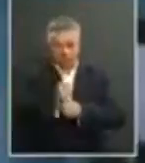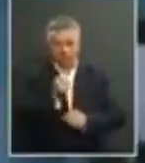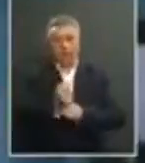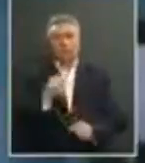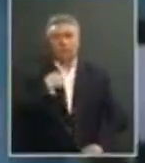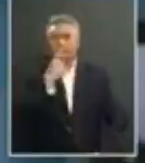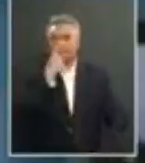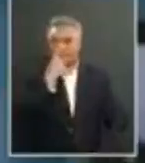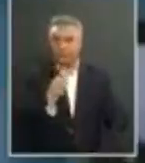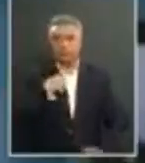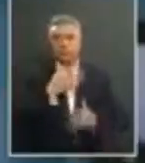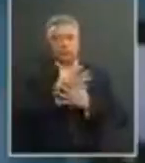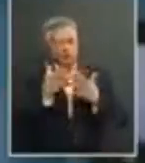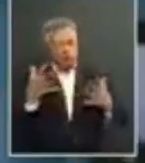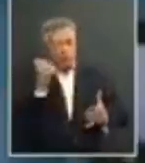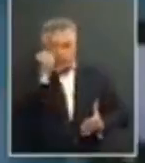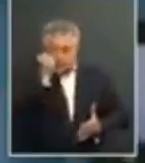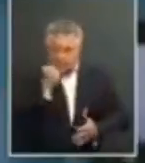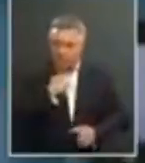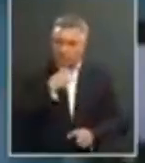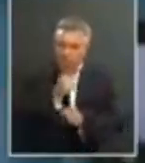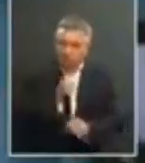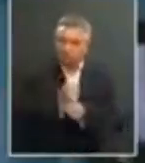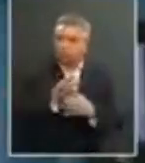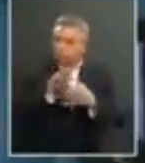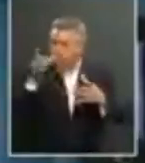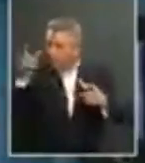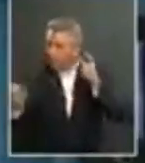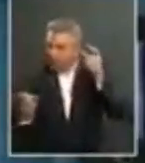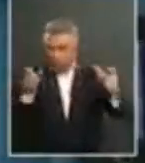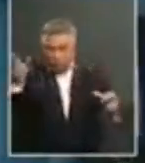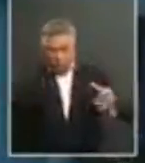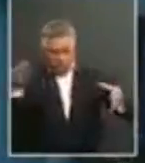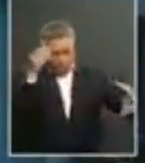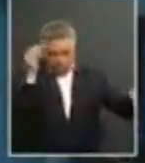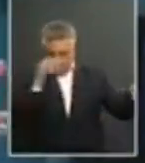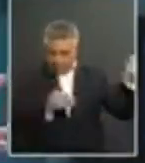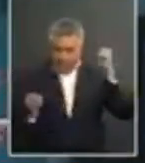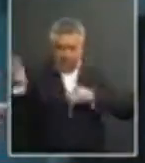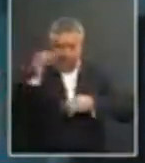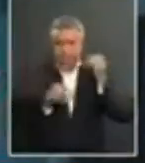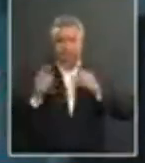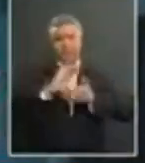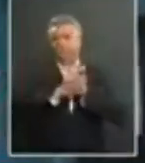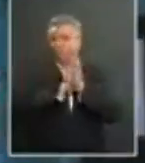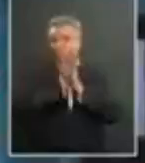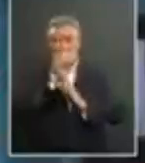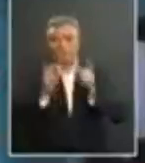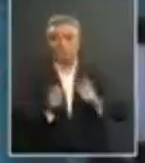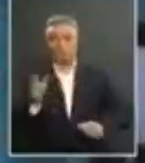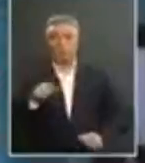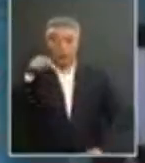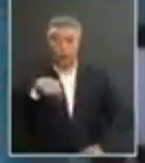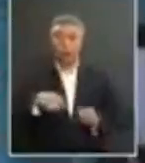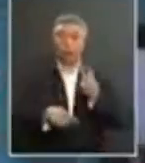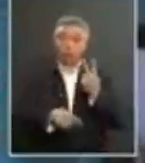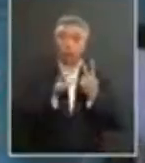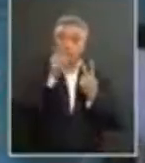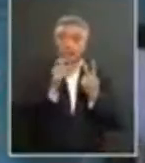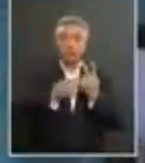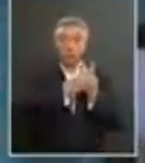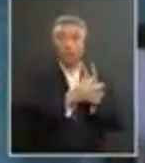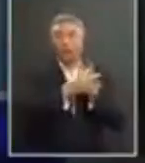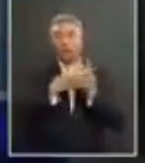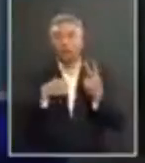mucho cariño, con mucha identificación de mucha gente. Y hoy día, bueno, ahí pueden haber personas que se sientan identificados en otro